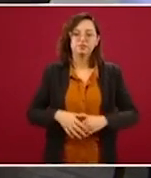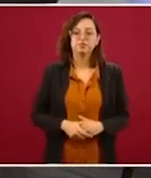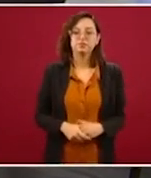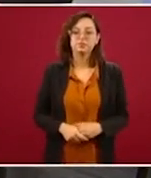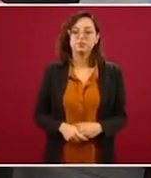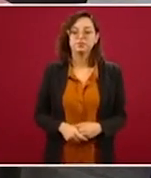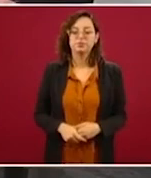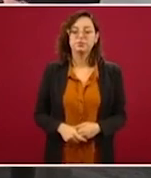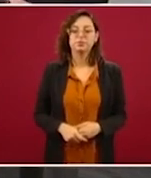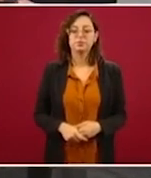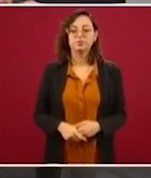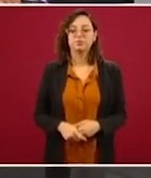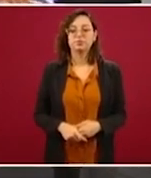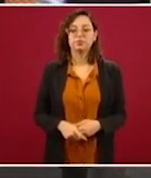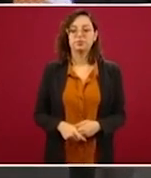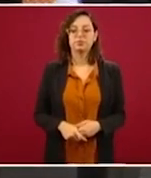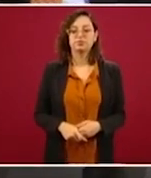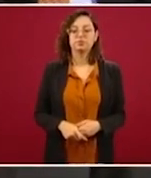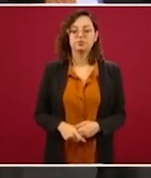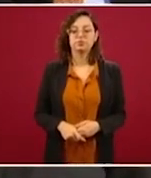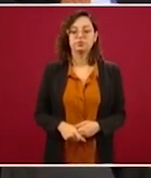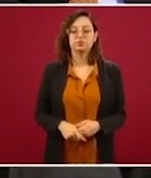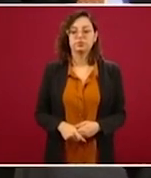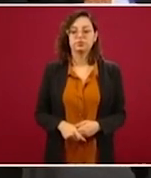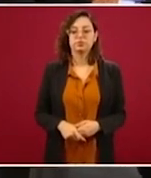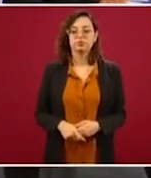No. Hubo